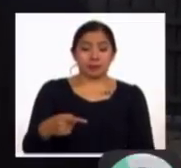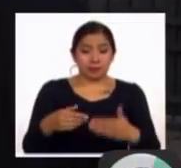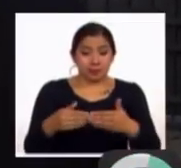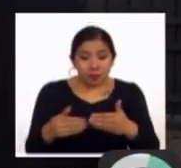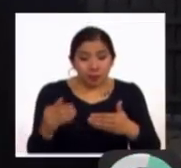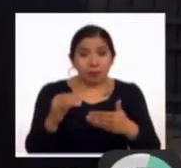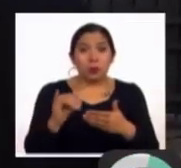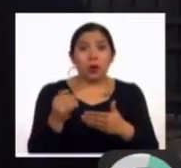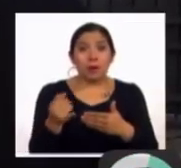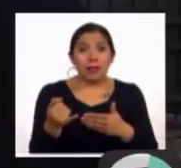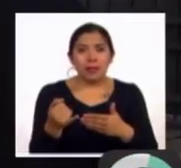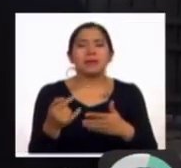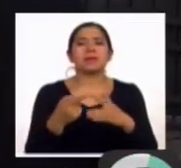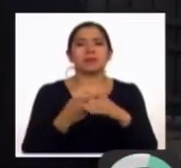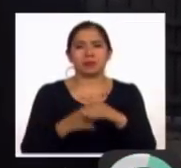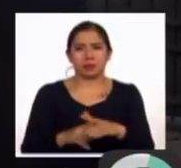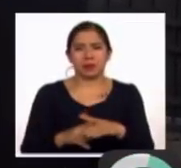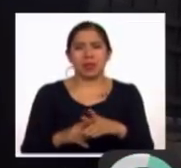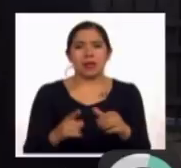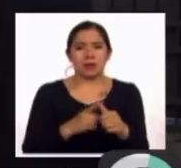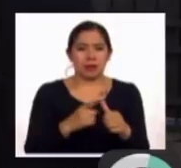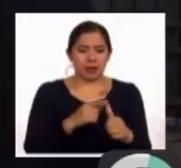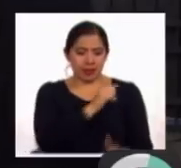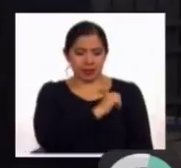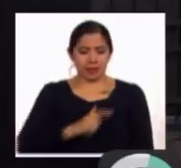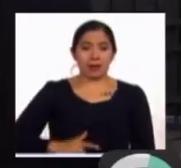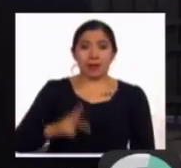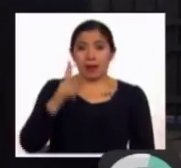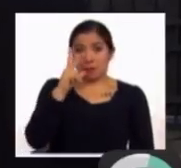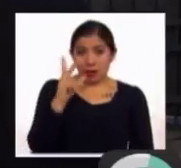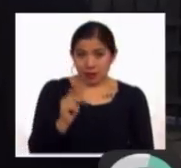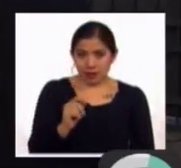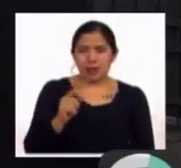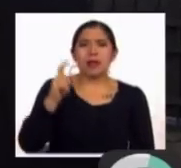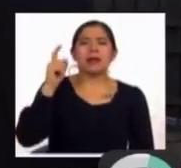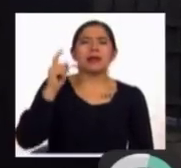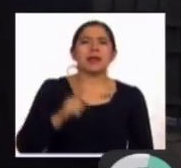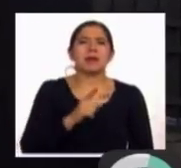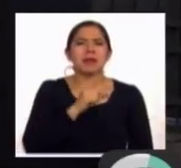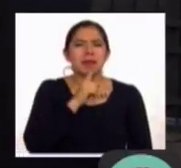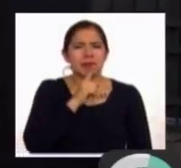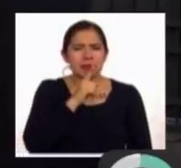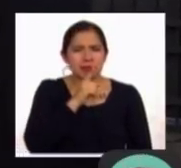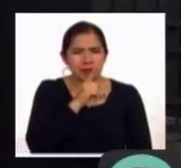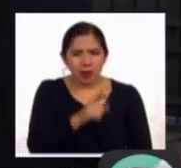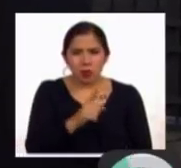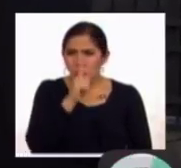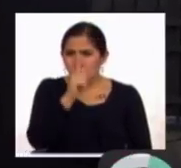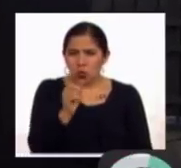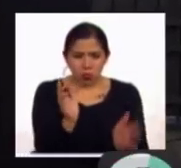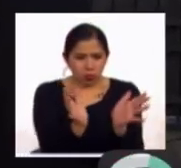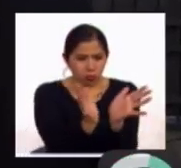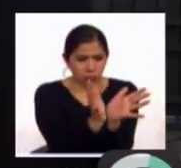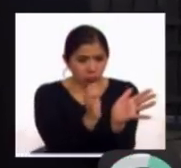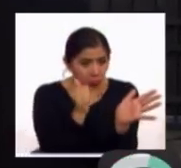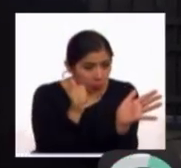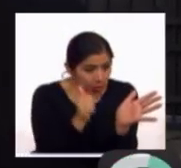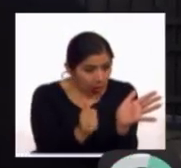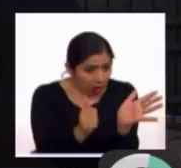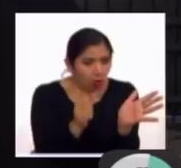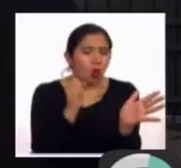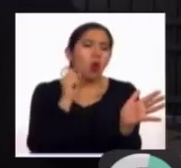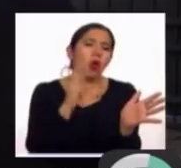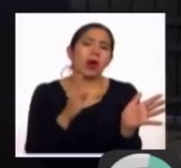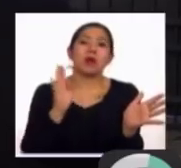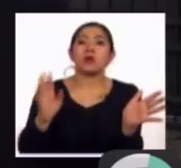entraría, una vez que el Gobierno Municipal de La Paz garantice la estabilidad de esa única celda que tienen ellos, bajo su responsabilidad